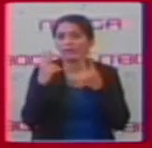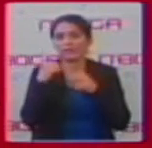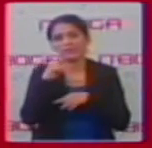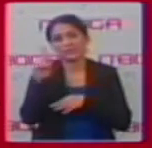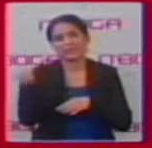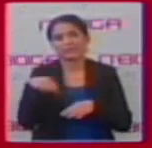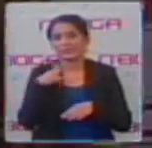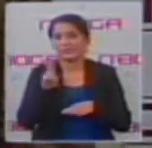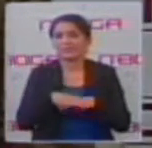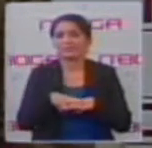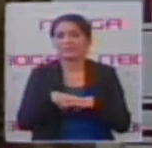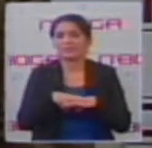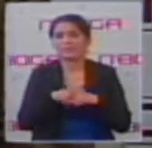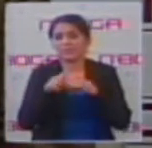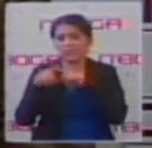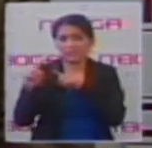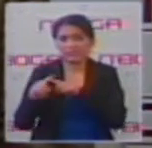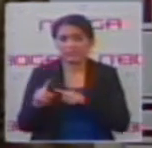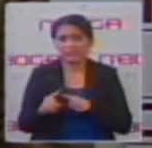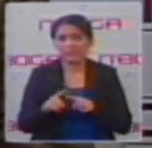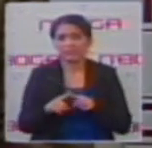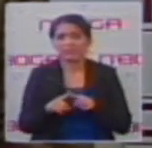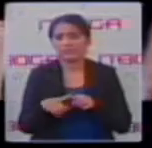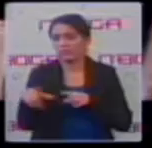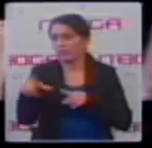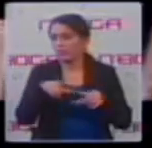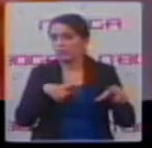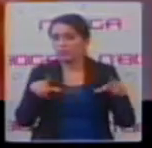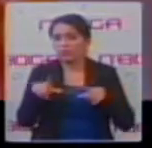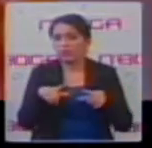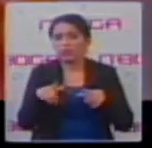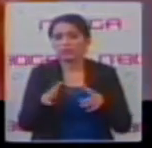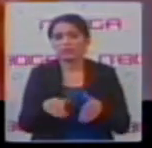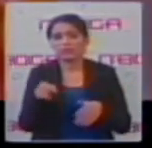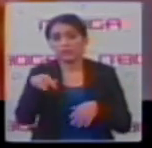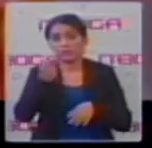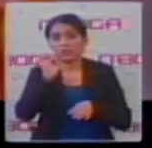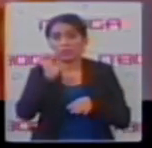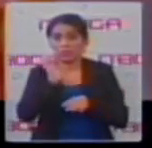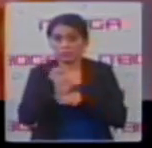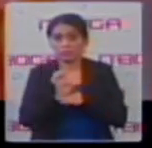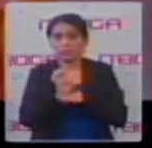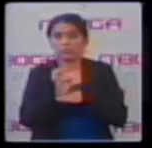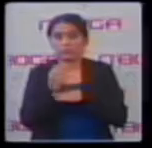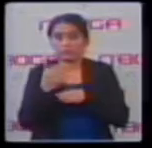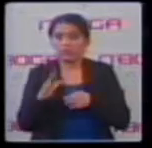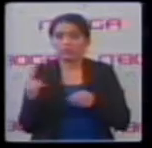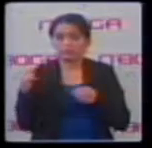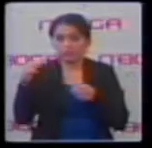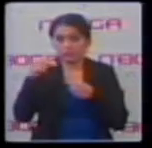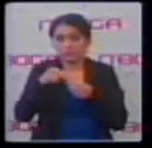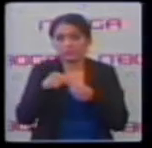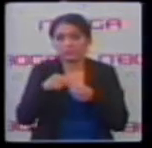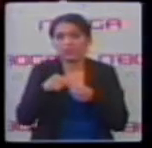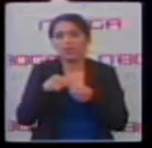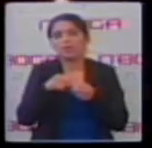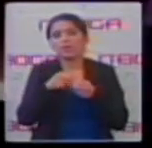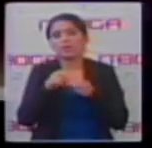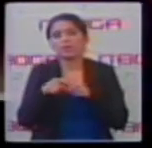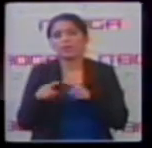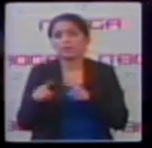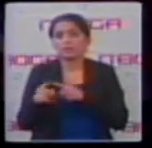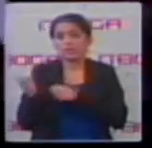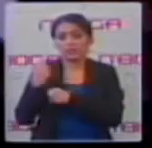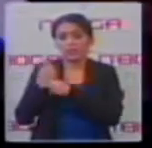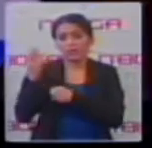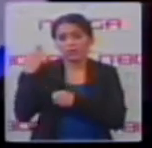de diferentes destinos y productos en esos sitios del mundo. Ecuador ha estado ya en estas nominaciones por varios años